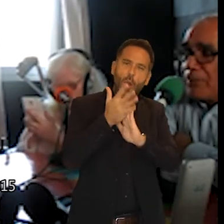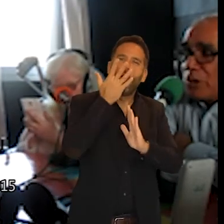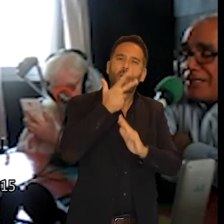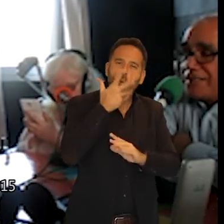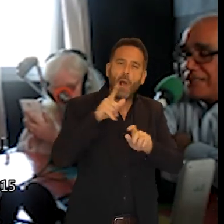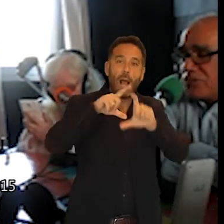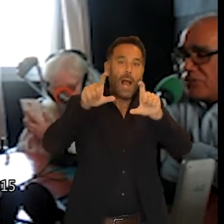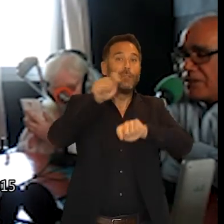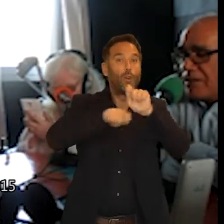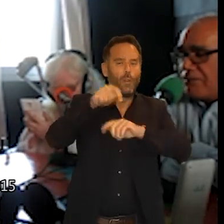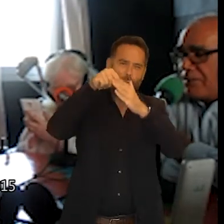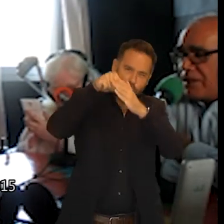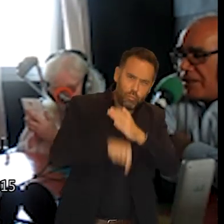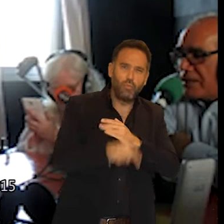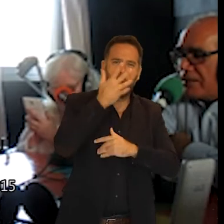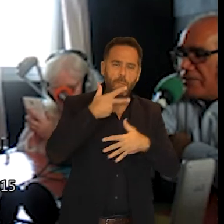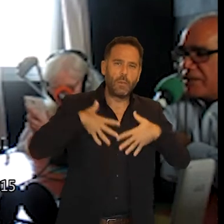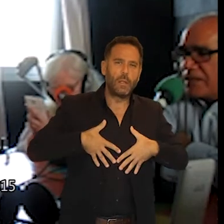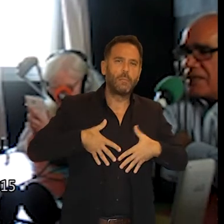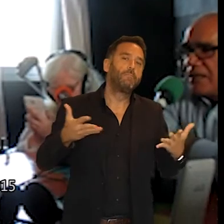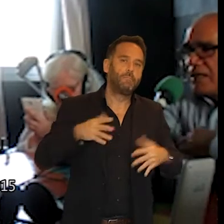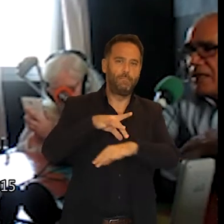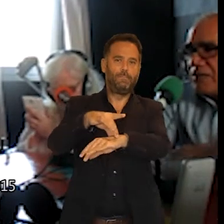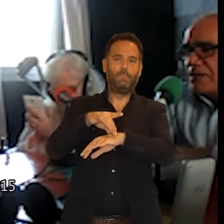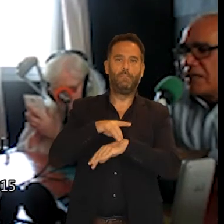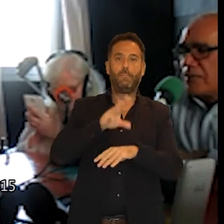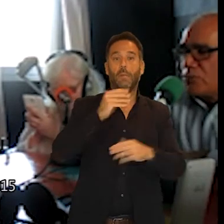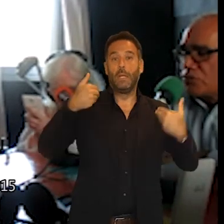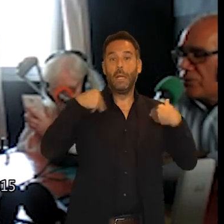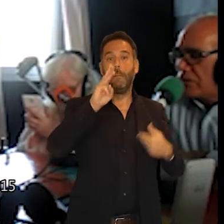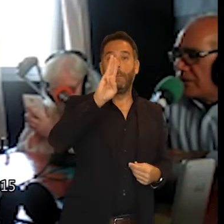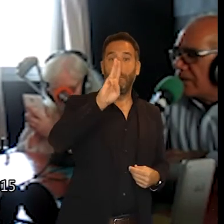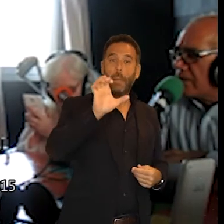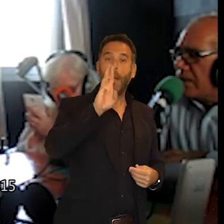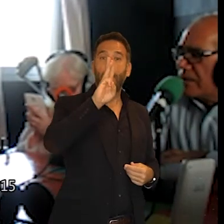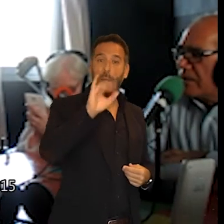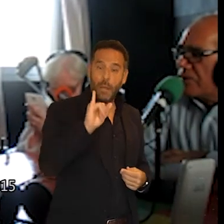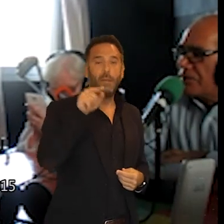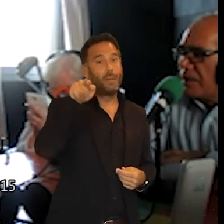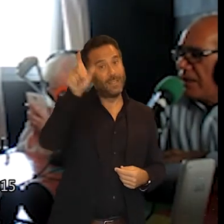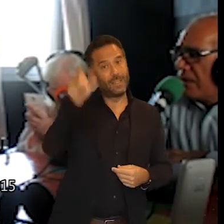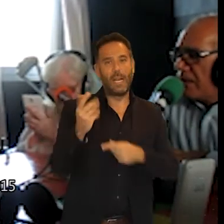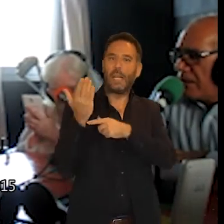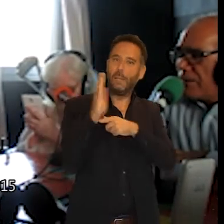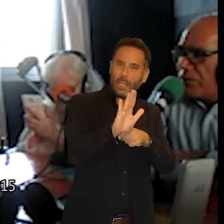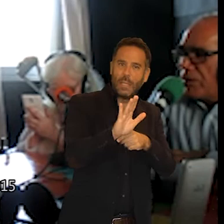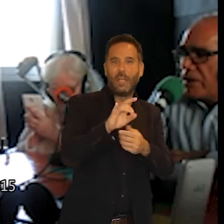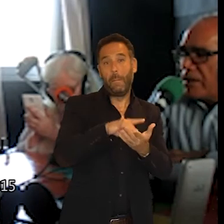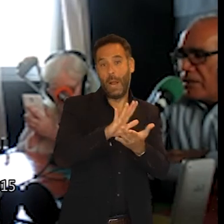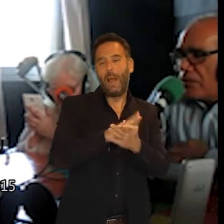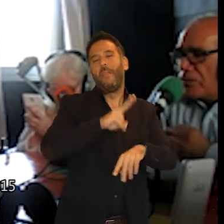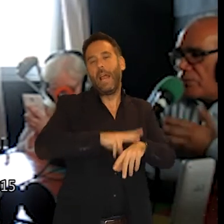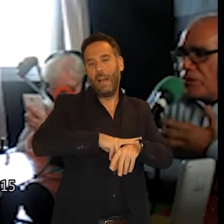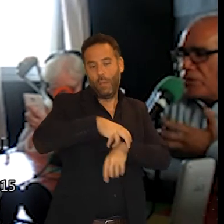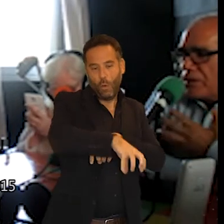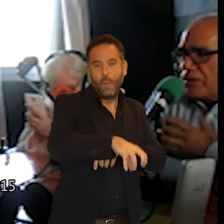más, hemos invitado a Pepi Rando, que es representante de esta entidad en Málaga, de la delegación de